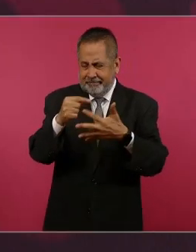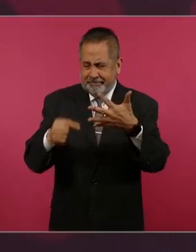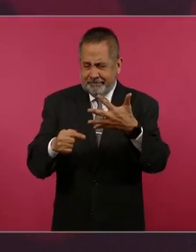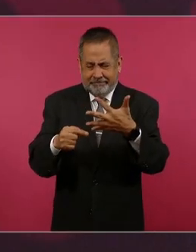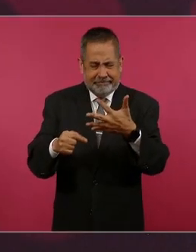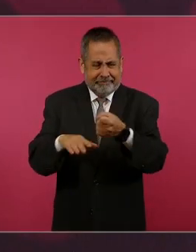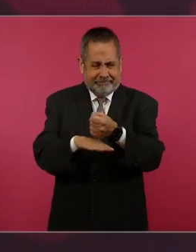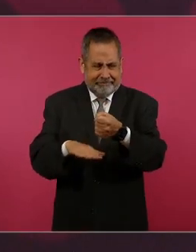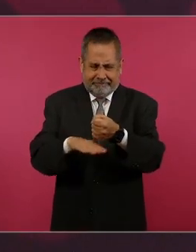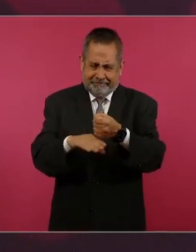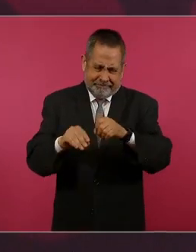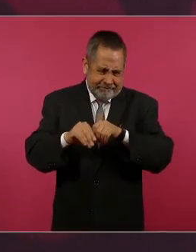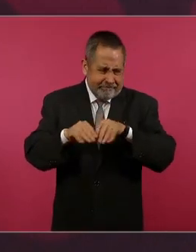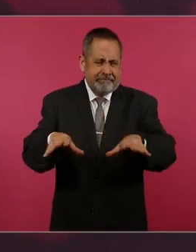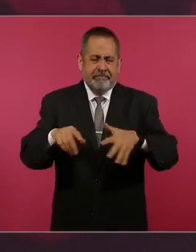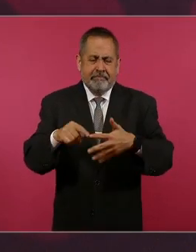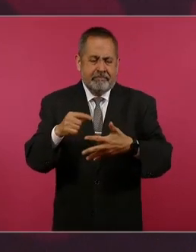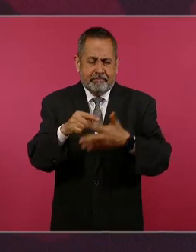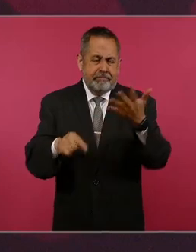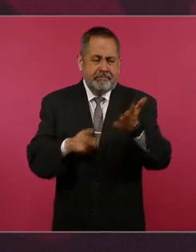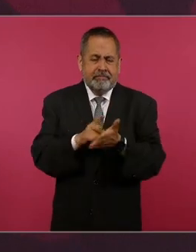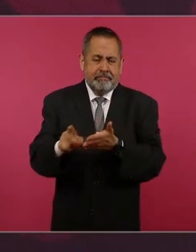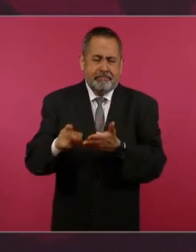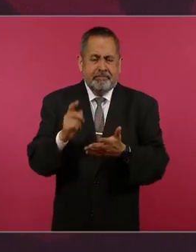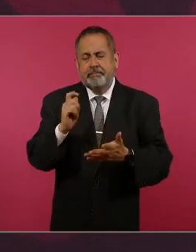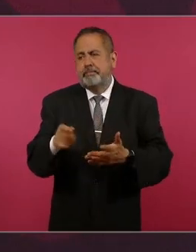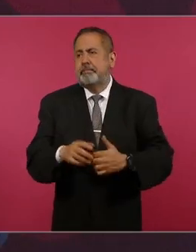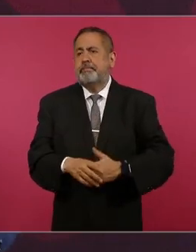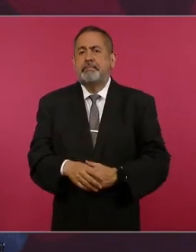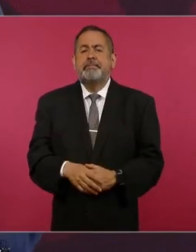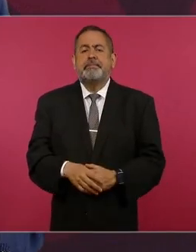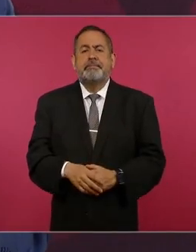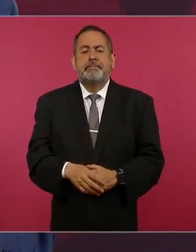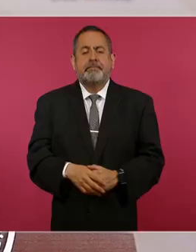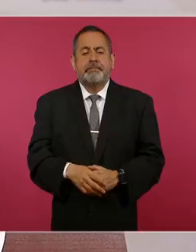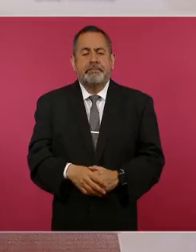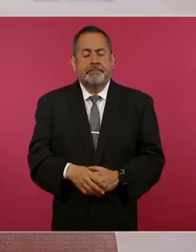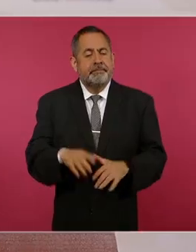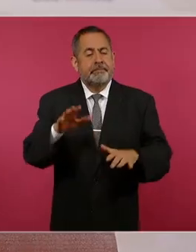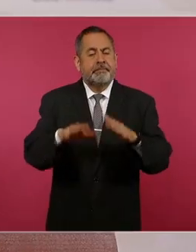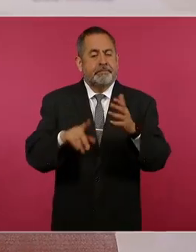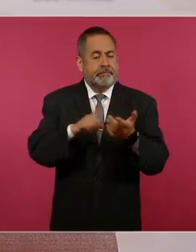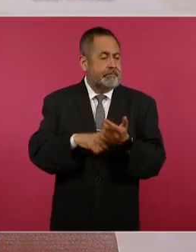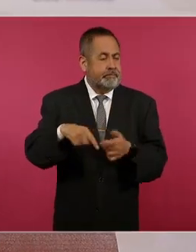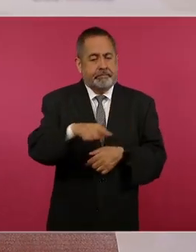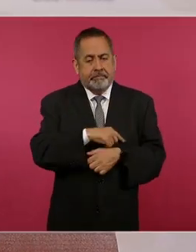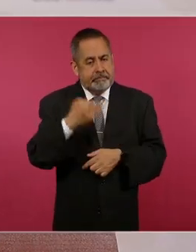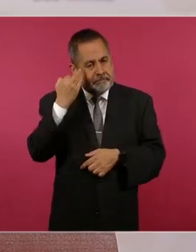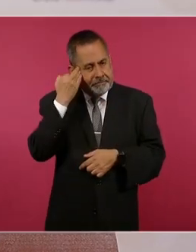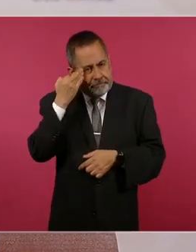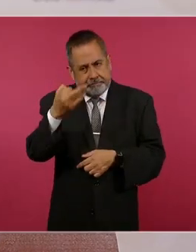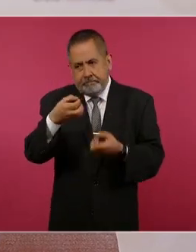A veces se pierde mucho tiempo,